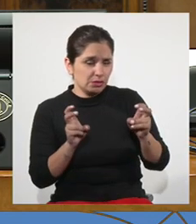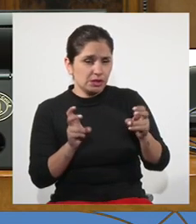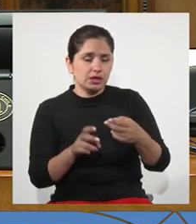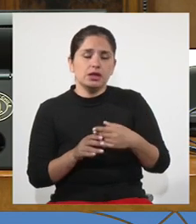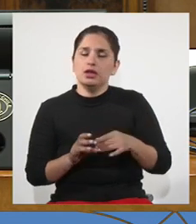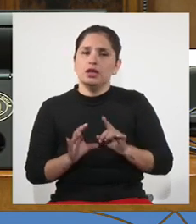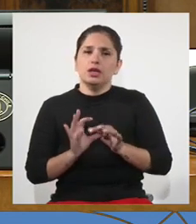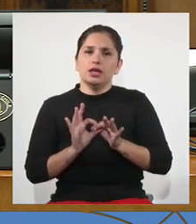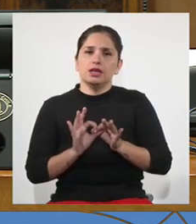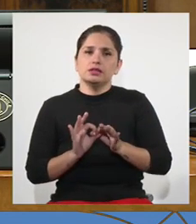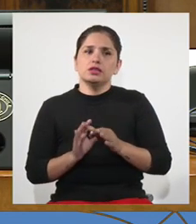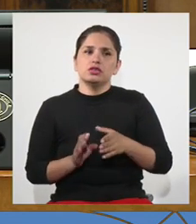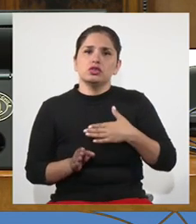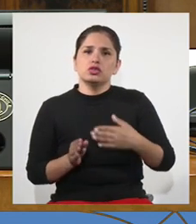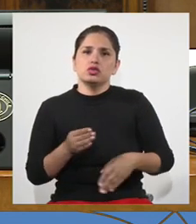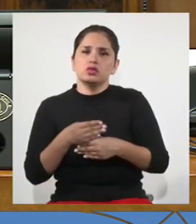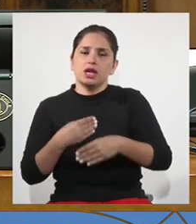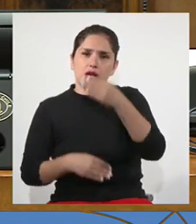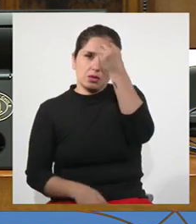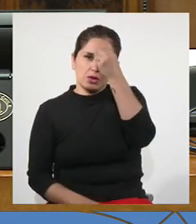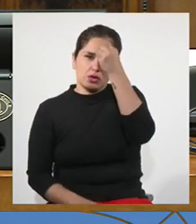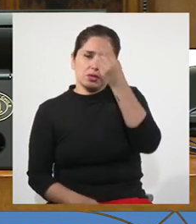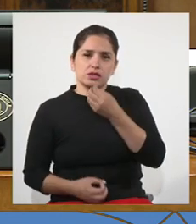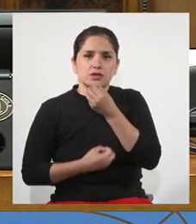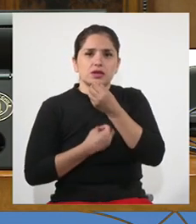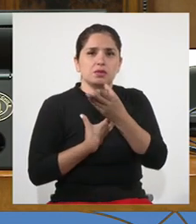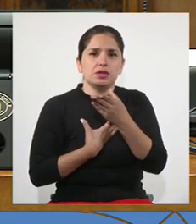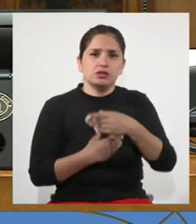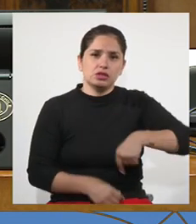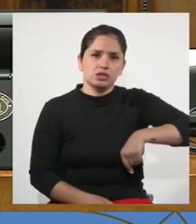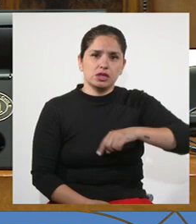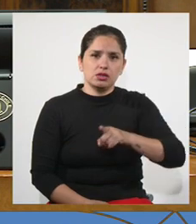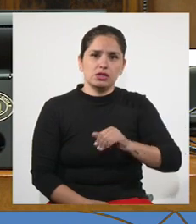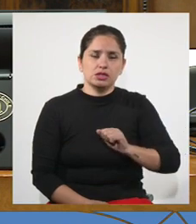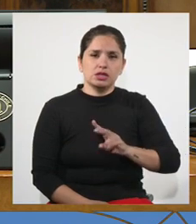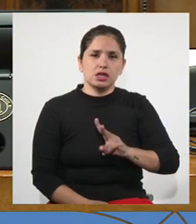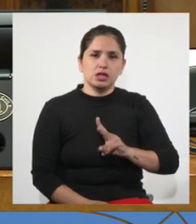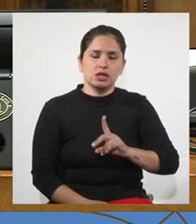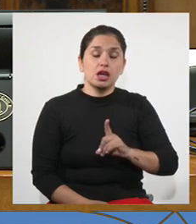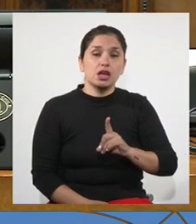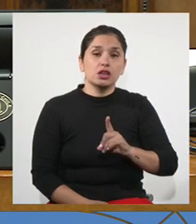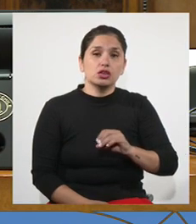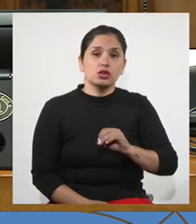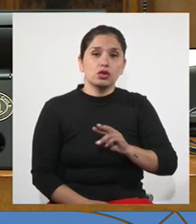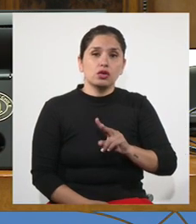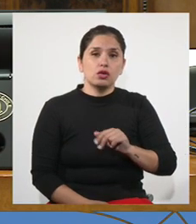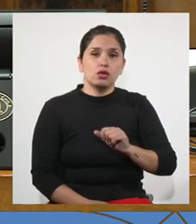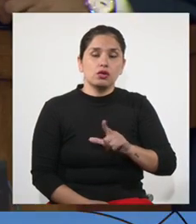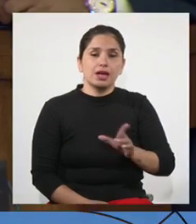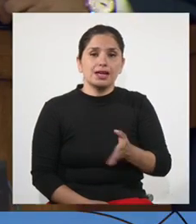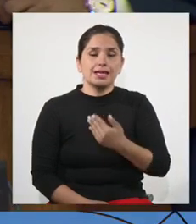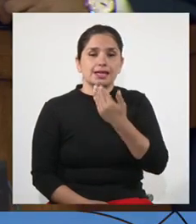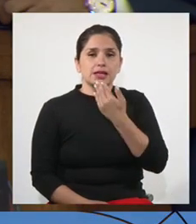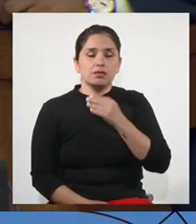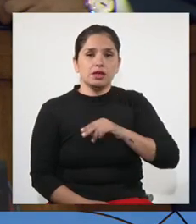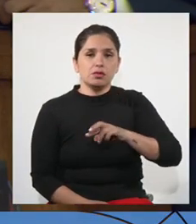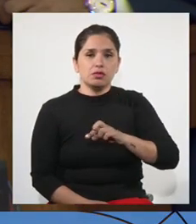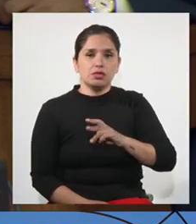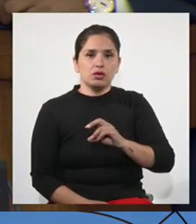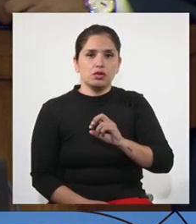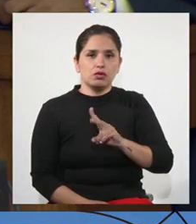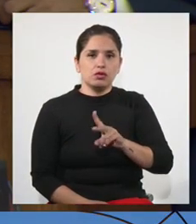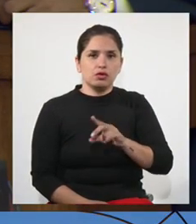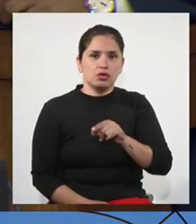Gracias, presidenta. Yo me quiero sumar a la preocupación expresada por los senadores Sandoval y Proboste y buscar alguna fórmula que